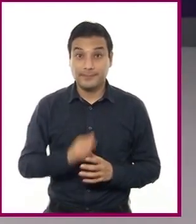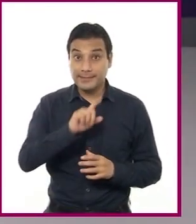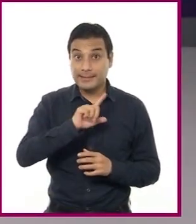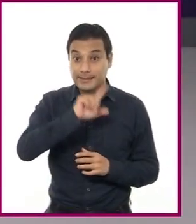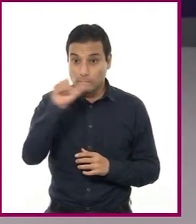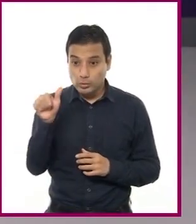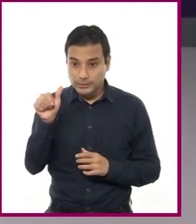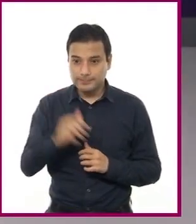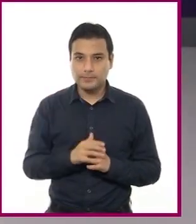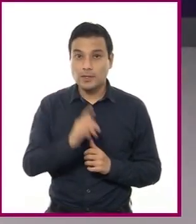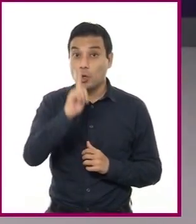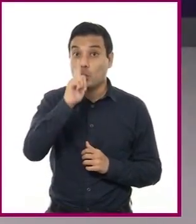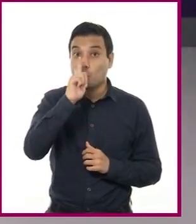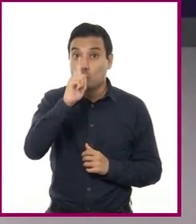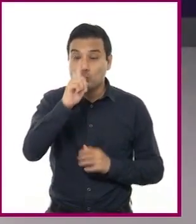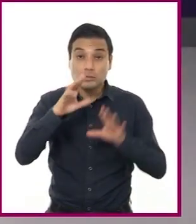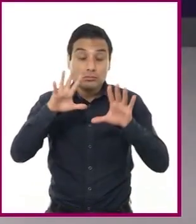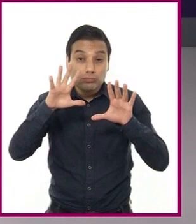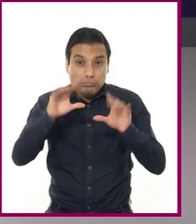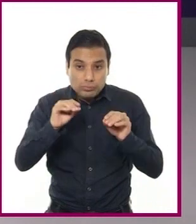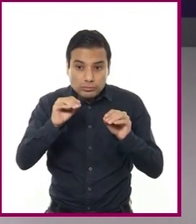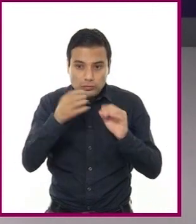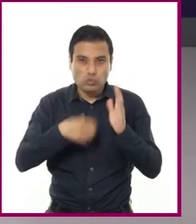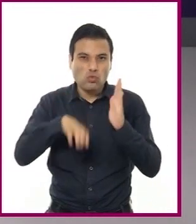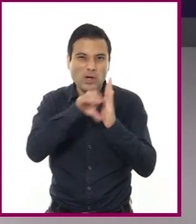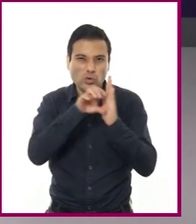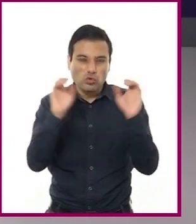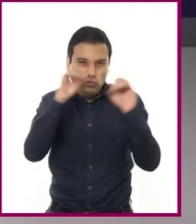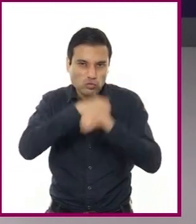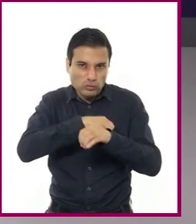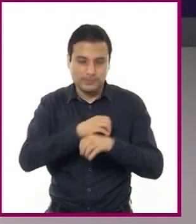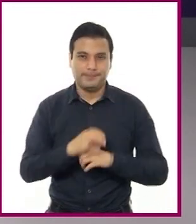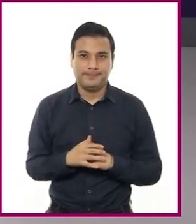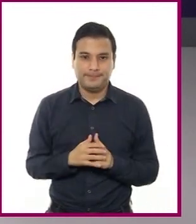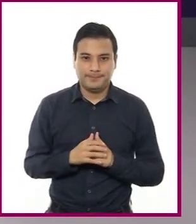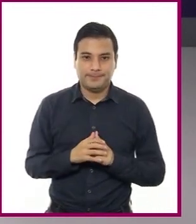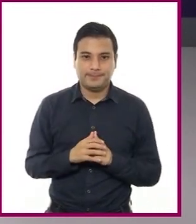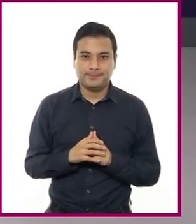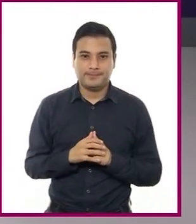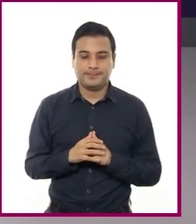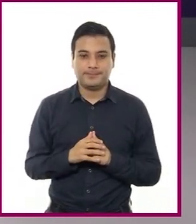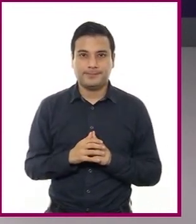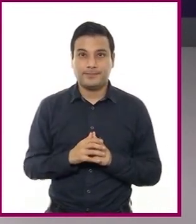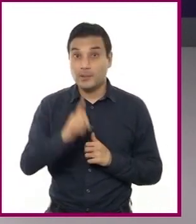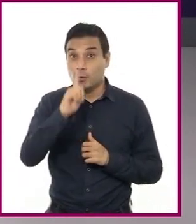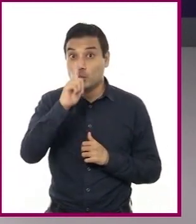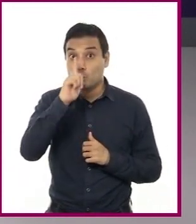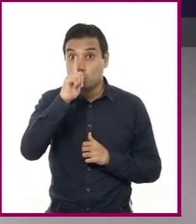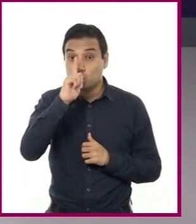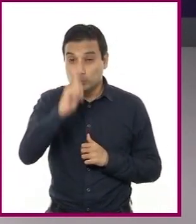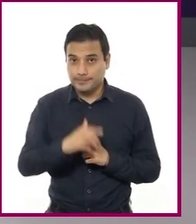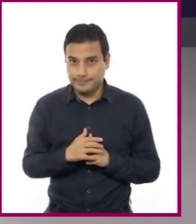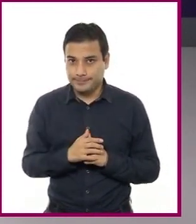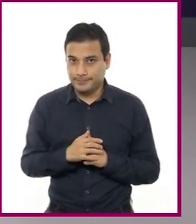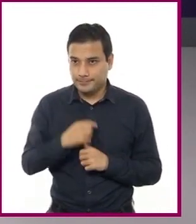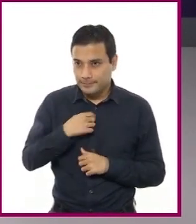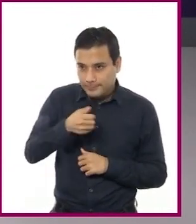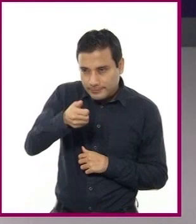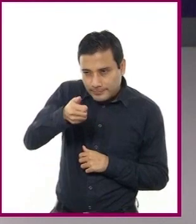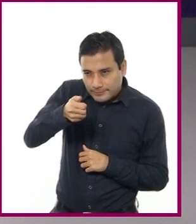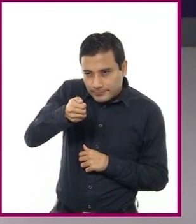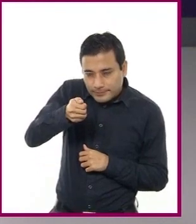Después, apagamos la luz para que la habitación quede muy oscura. Tomaremos la linterna y dirigiremos el haz de